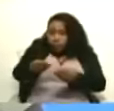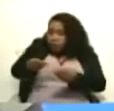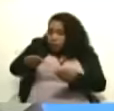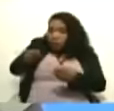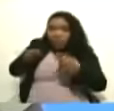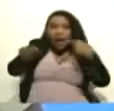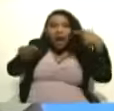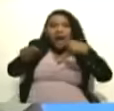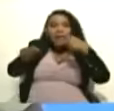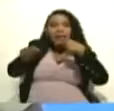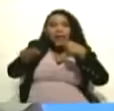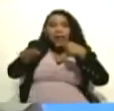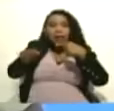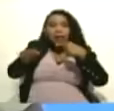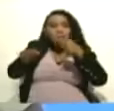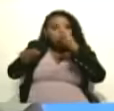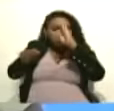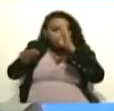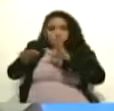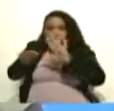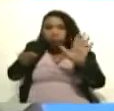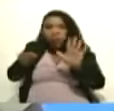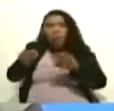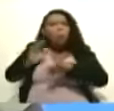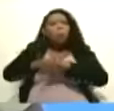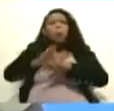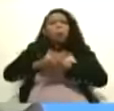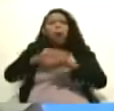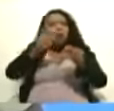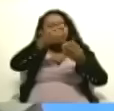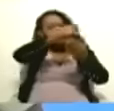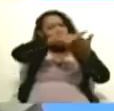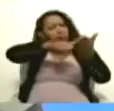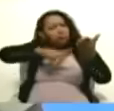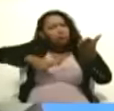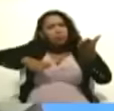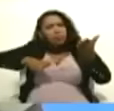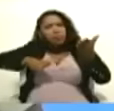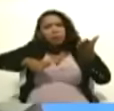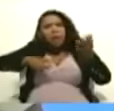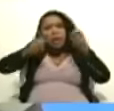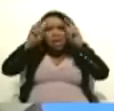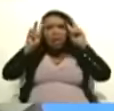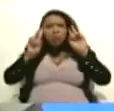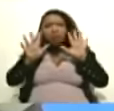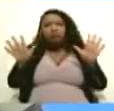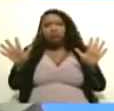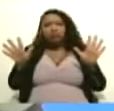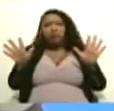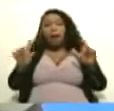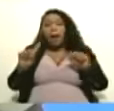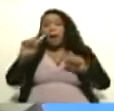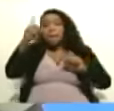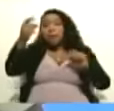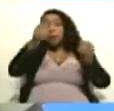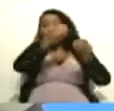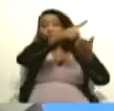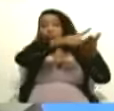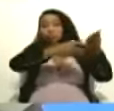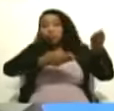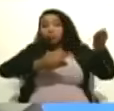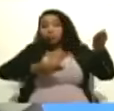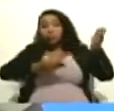boletín parcial por es boletín parcial porque al momento del primer boletín se ha